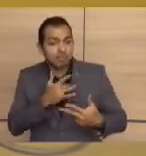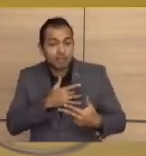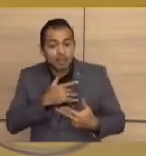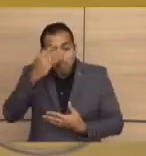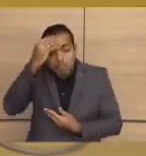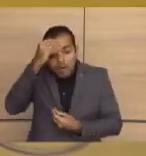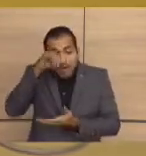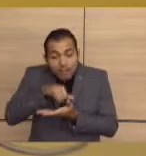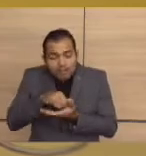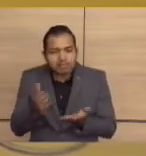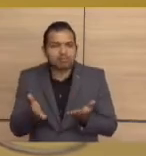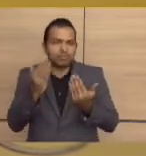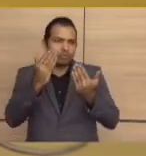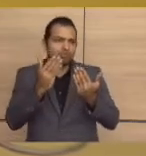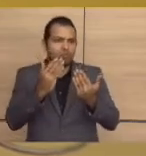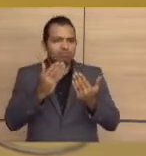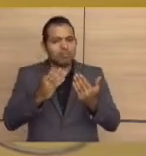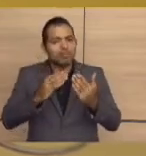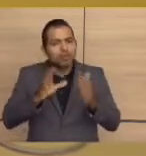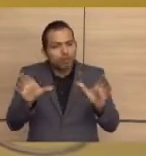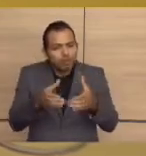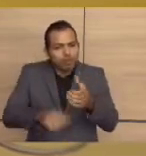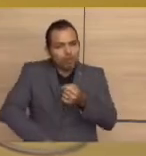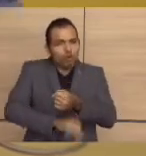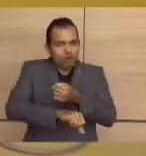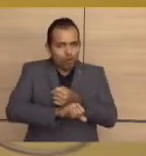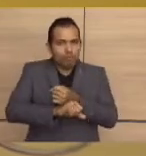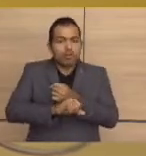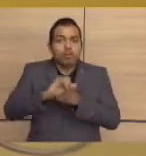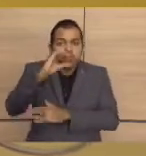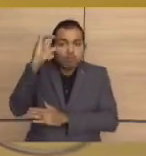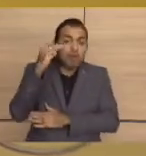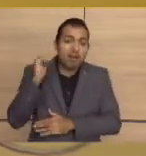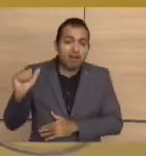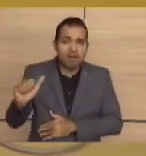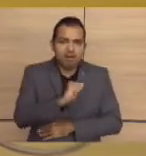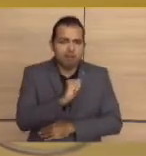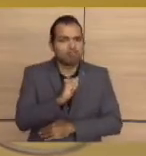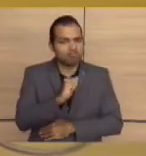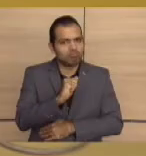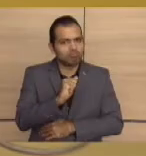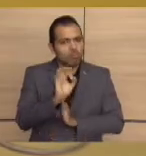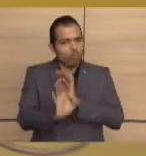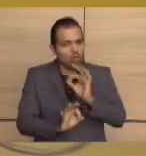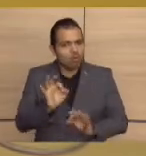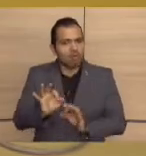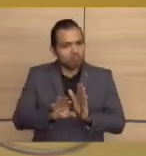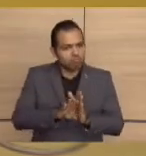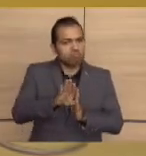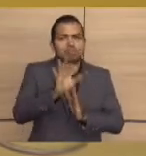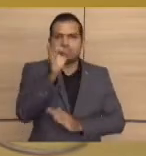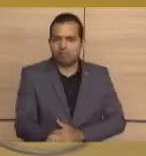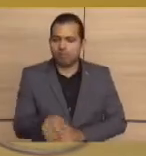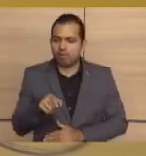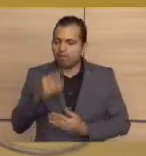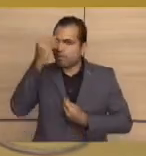sociedad. Está bien que seamos buenos en matemáticas, en ciencias, lo necesitamos también para progresar, pero entre